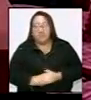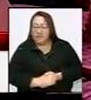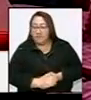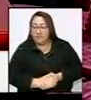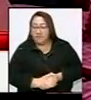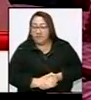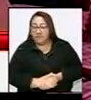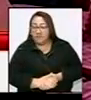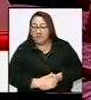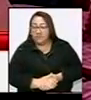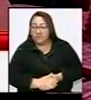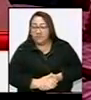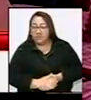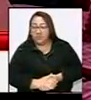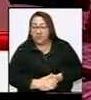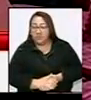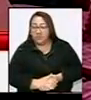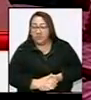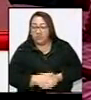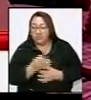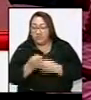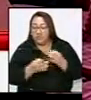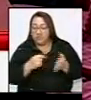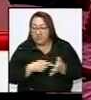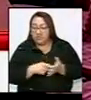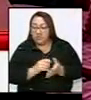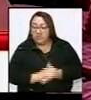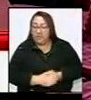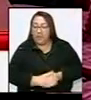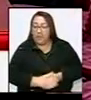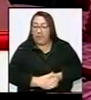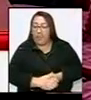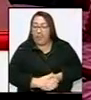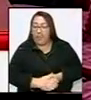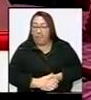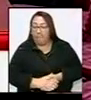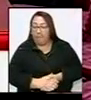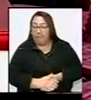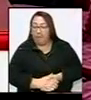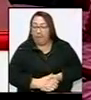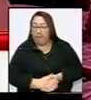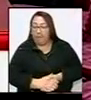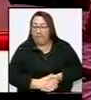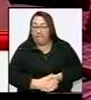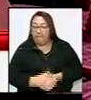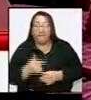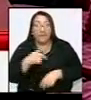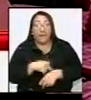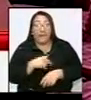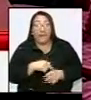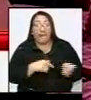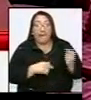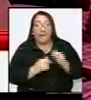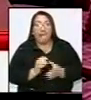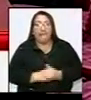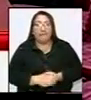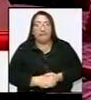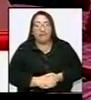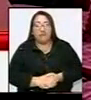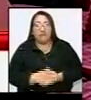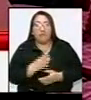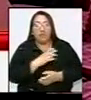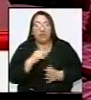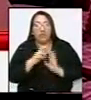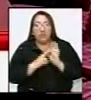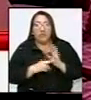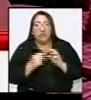Fiscalización. Hay que señalar que en esta oportunidad, pues se presentaron el gobernador